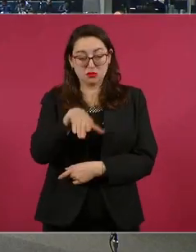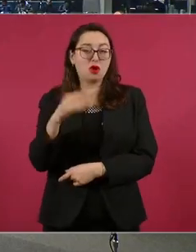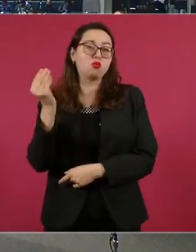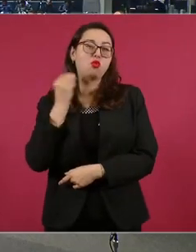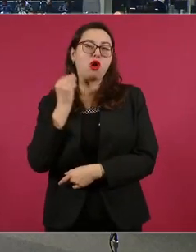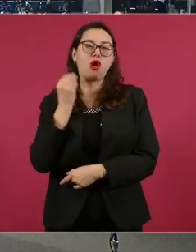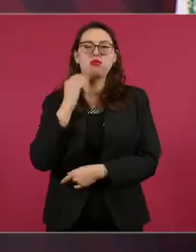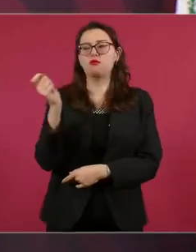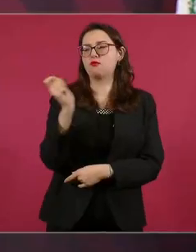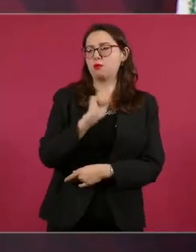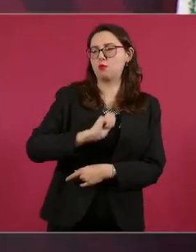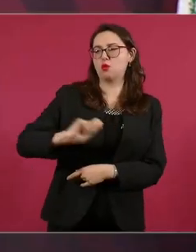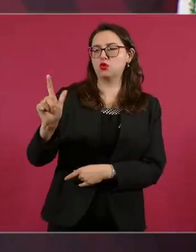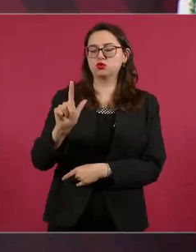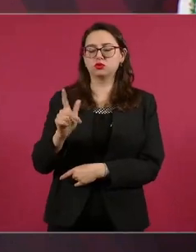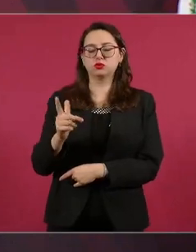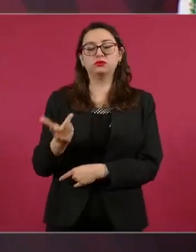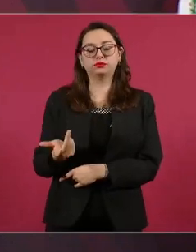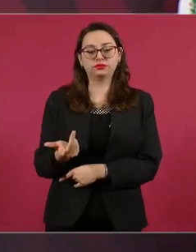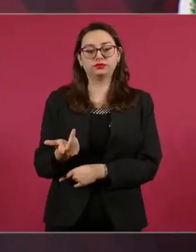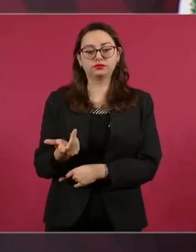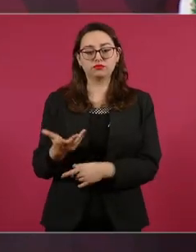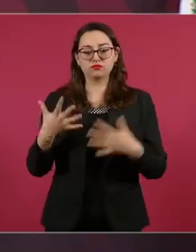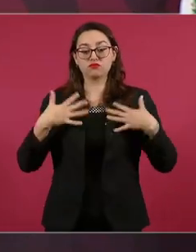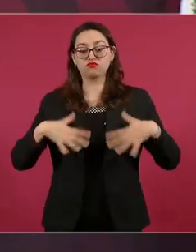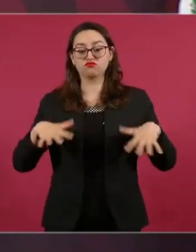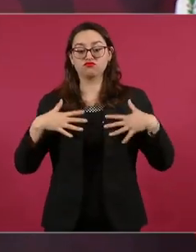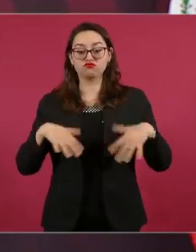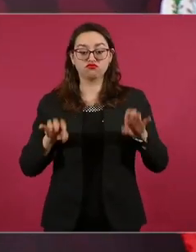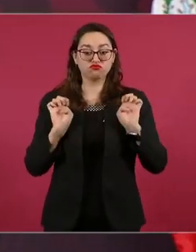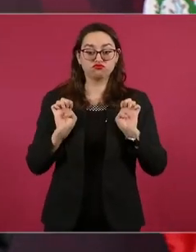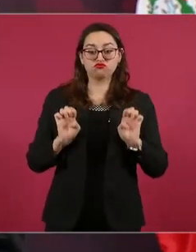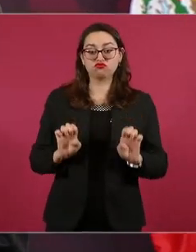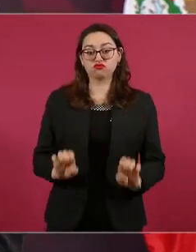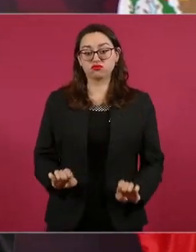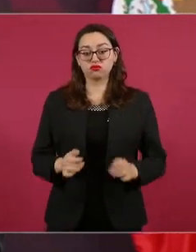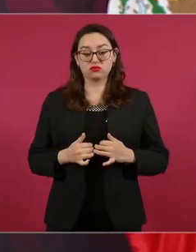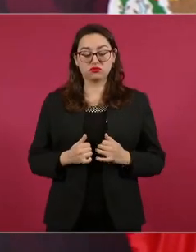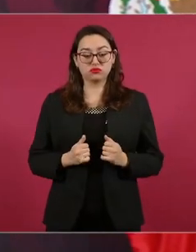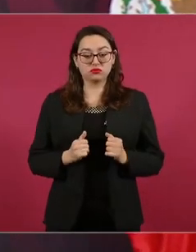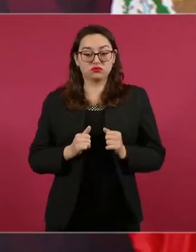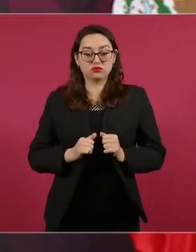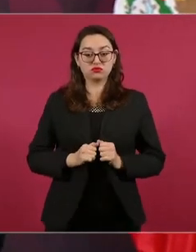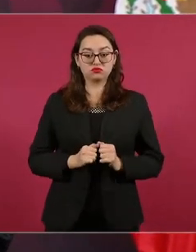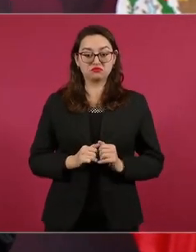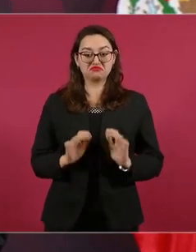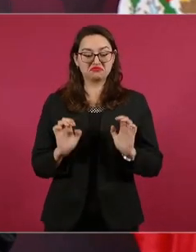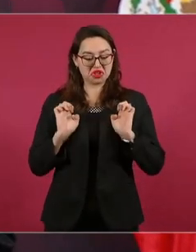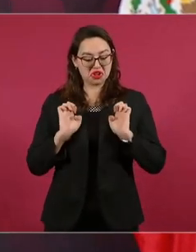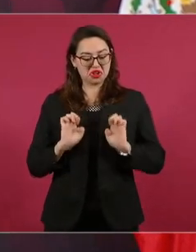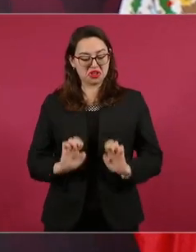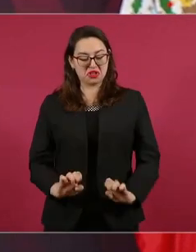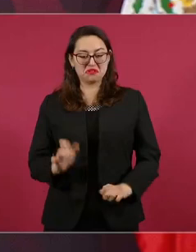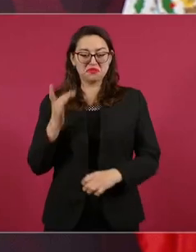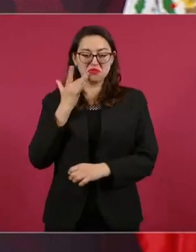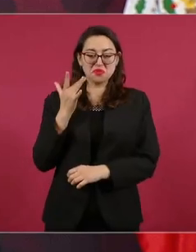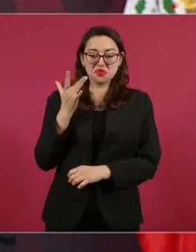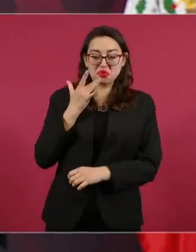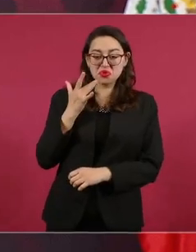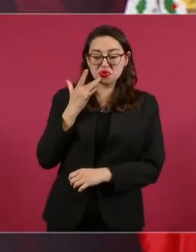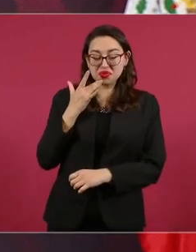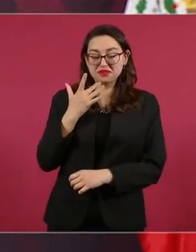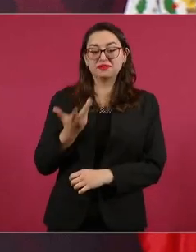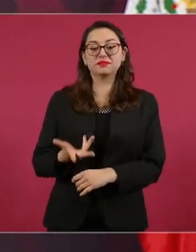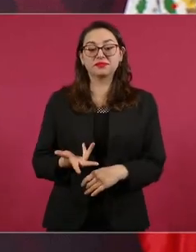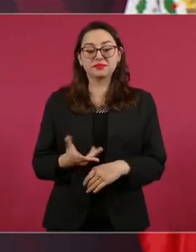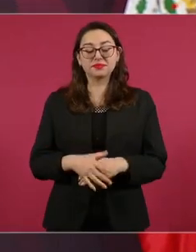penalistas que se vestían así, con trajes finísimos?